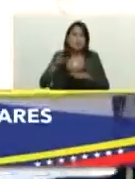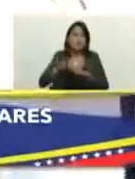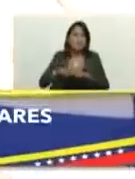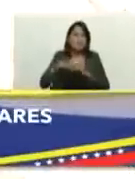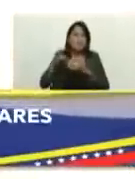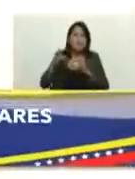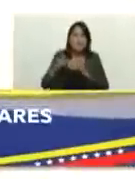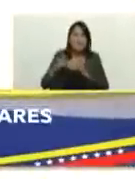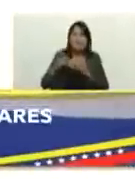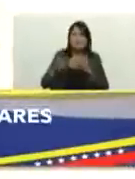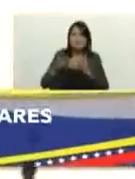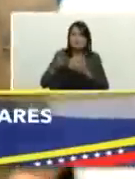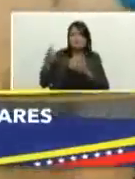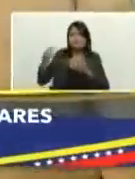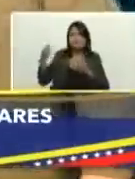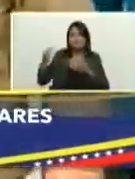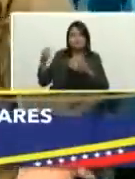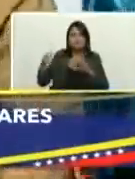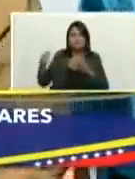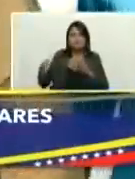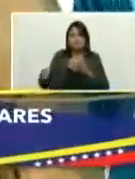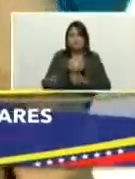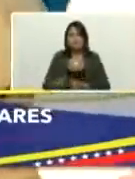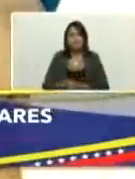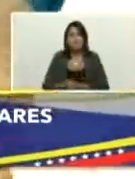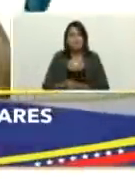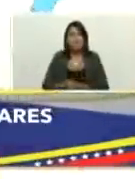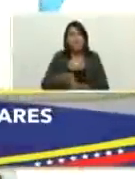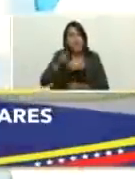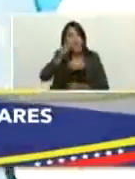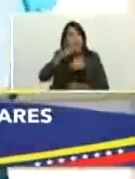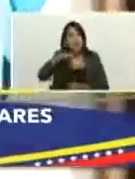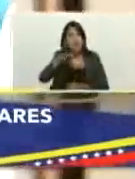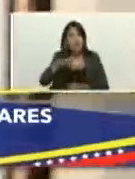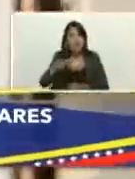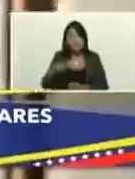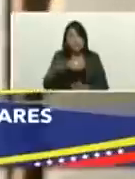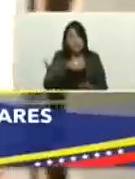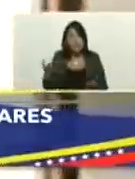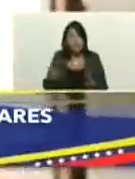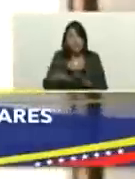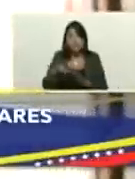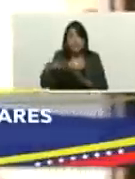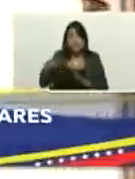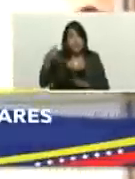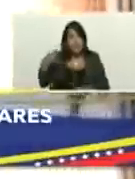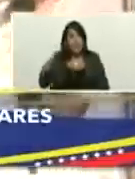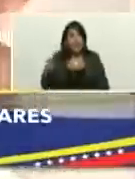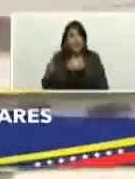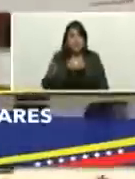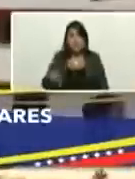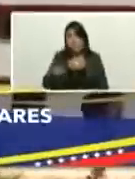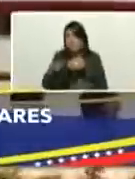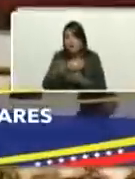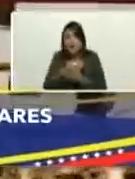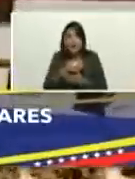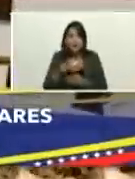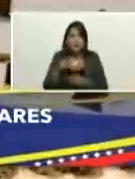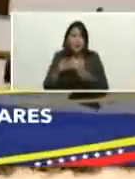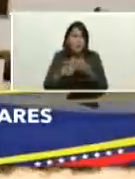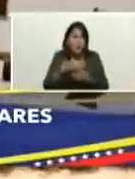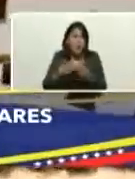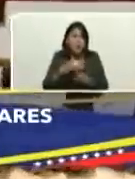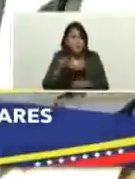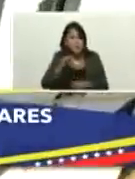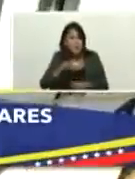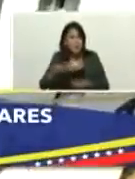pueblo pobre tiene derecho a la vivienda, la paga con cómodas cuotas. Es todo un esfuerzo que